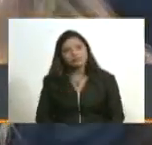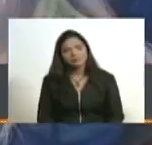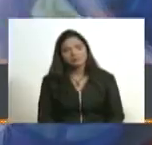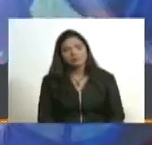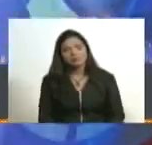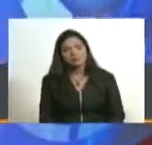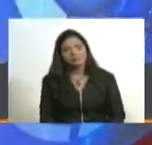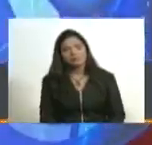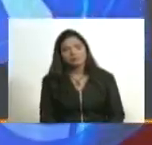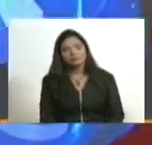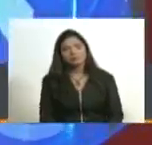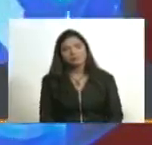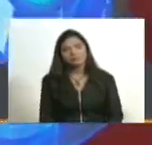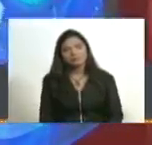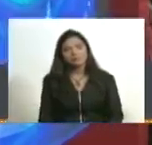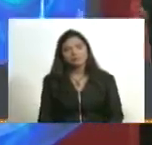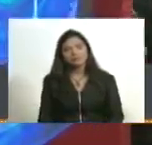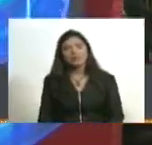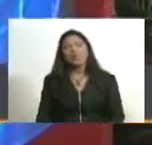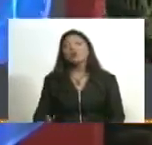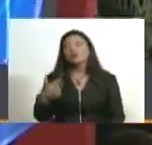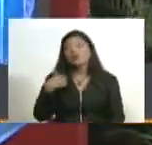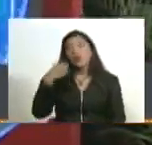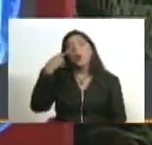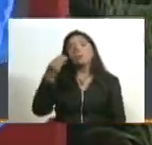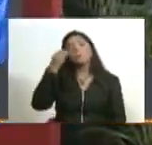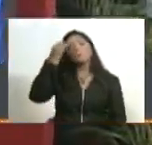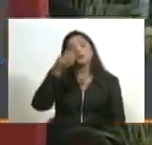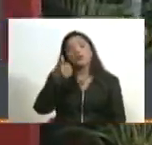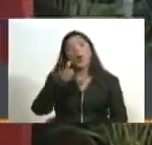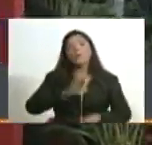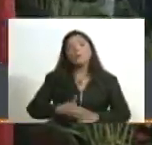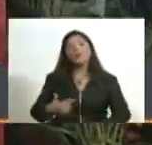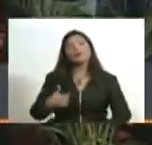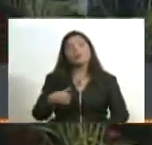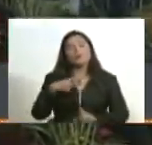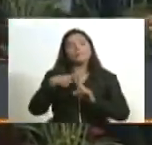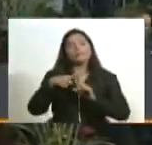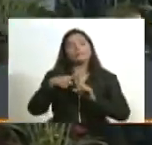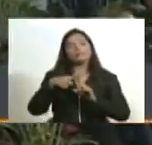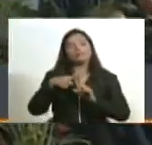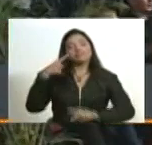yo pienso que pueden ser exitosas porque soy un optimista